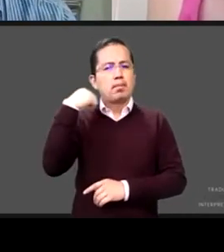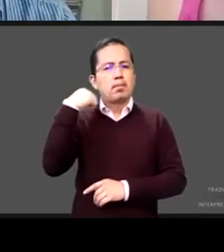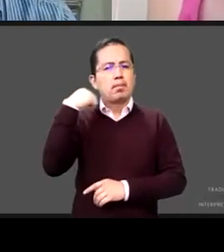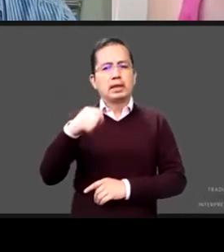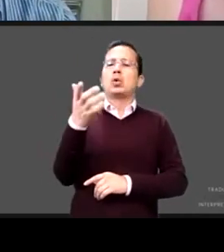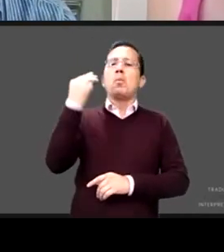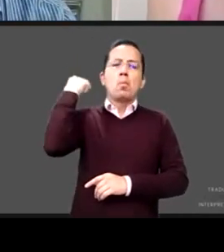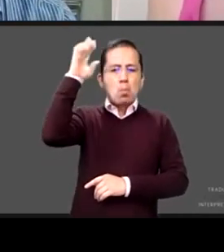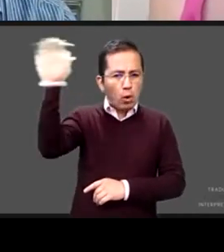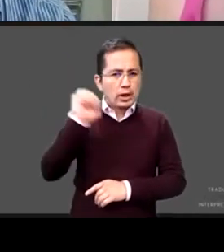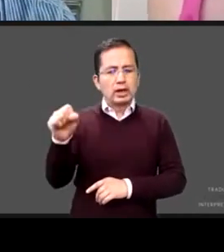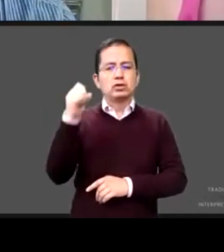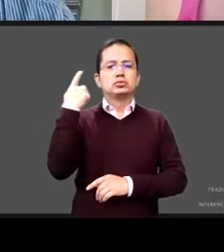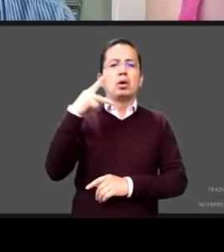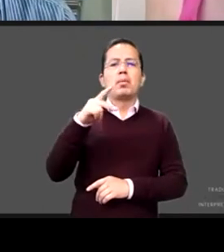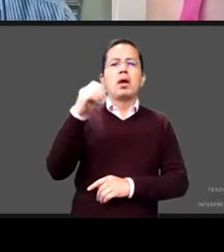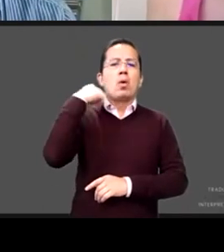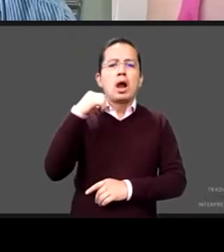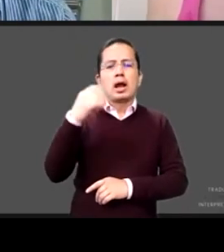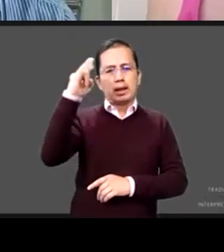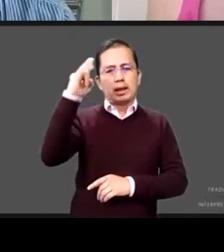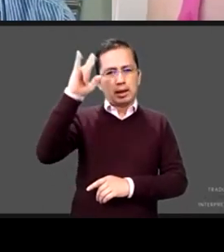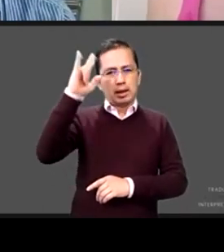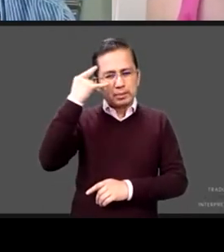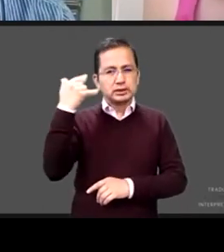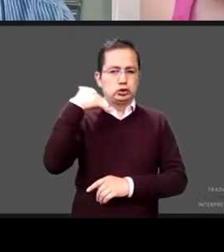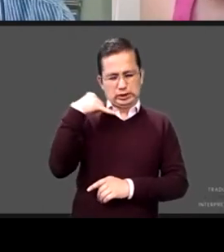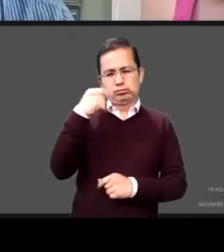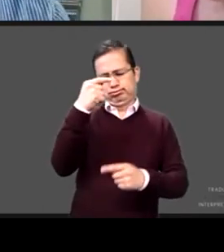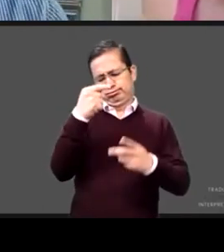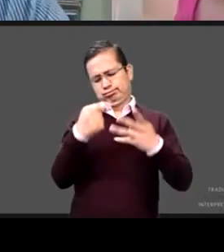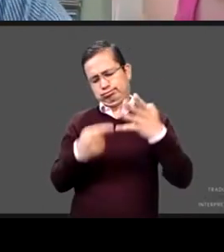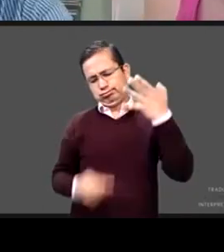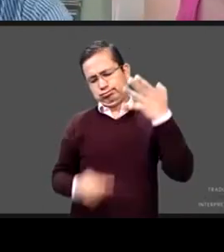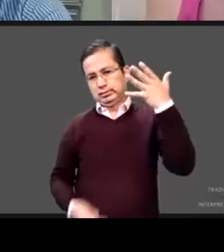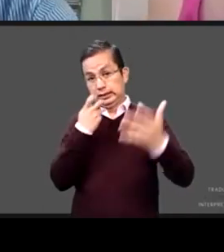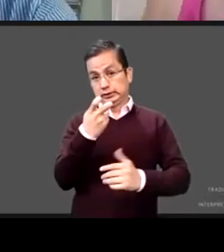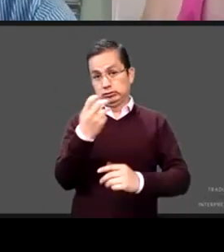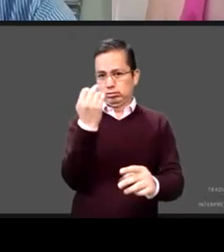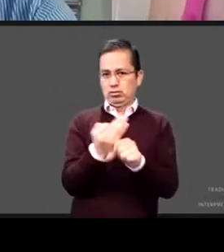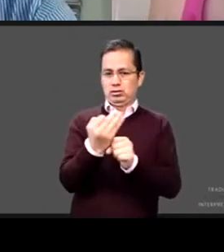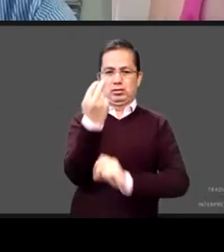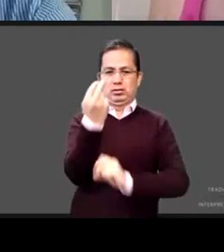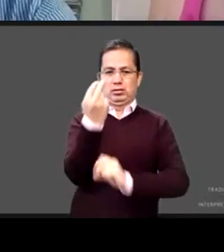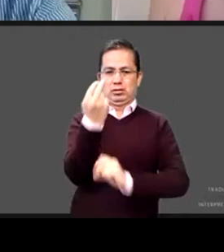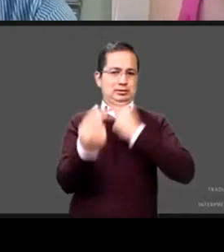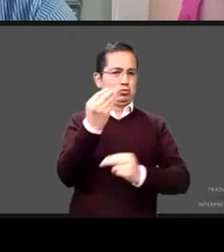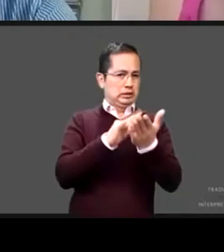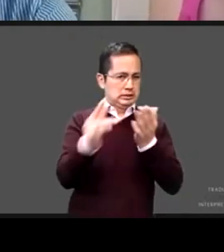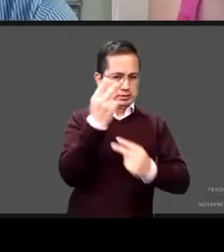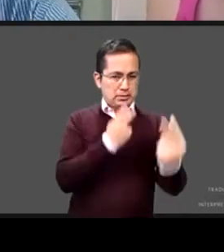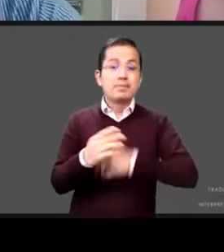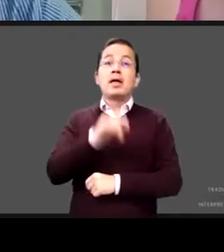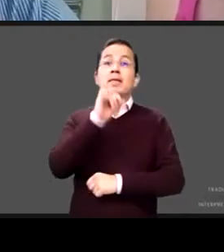Nayarit, Oaxaca, Campeche y Yucatán. Les agradecemos muchísimo su compañía. Incluso tenemos gente de fuera, tenemos